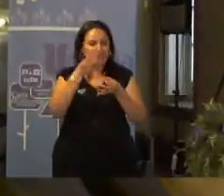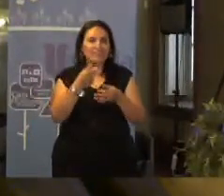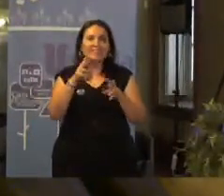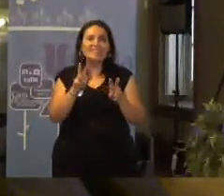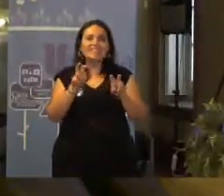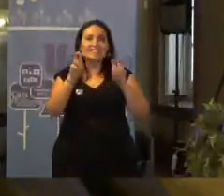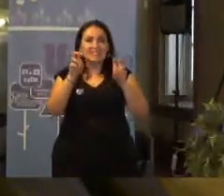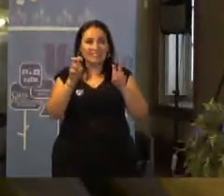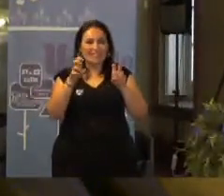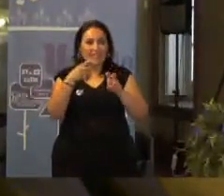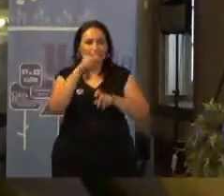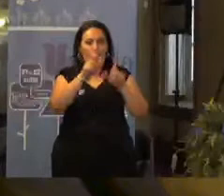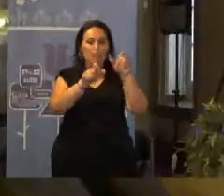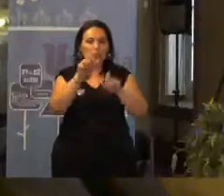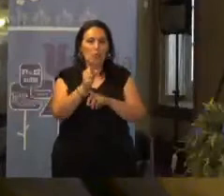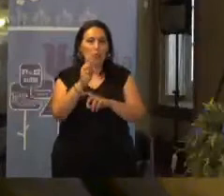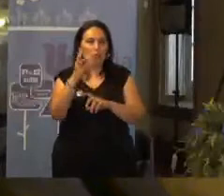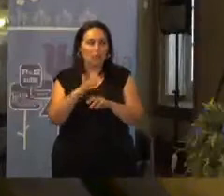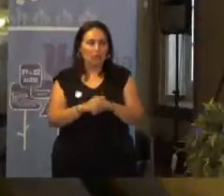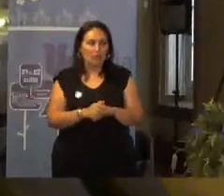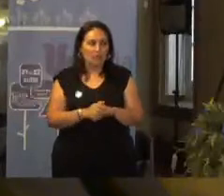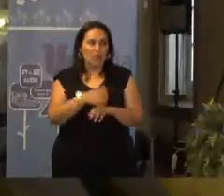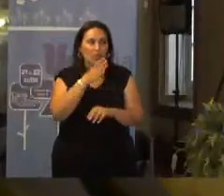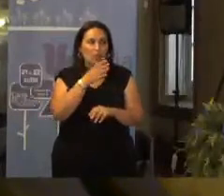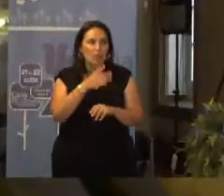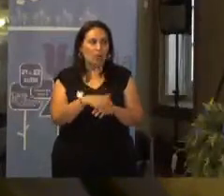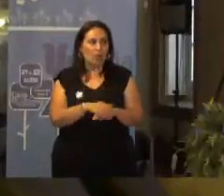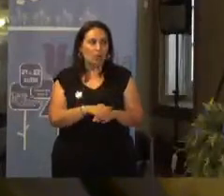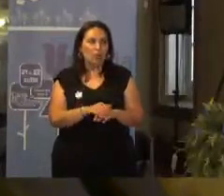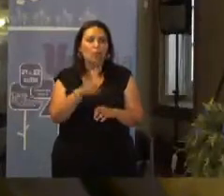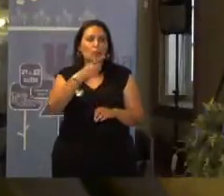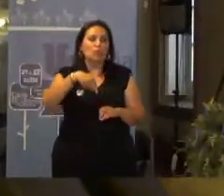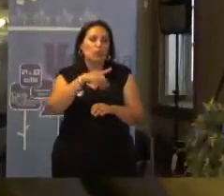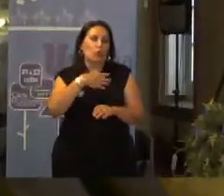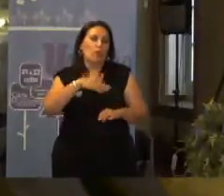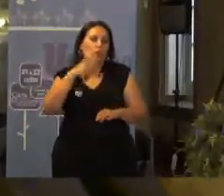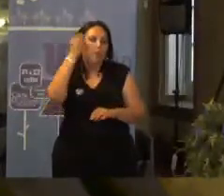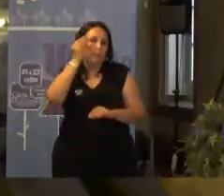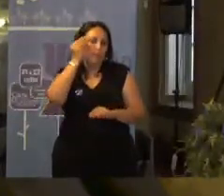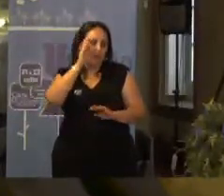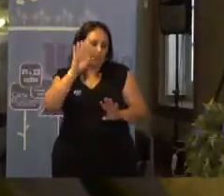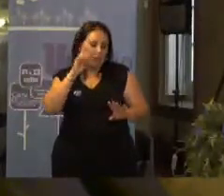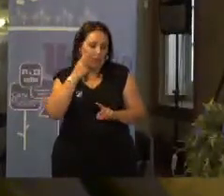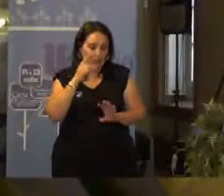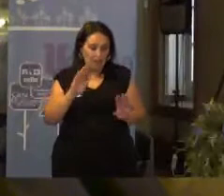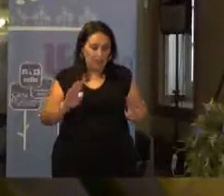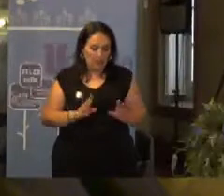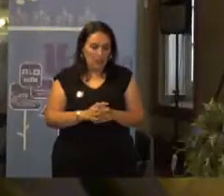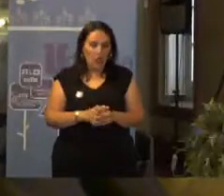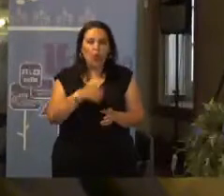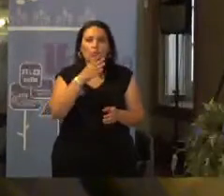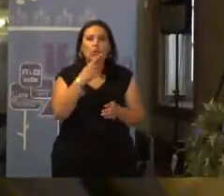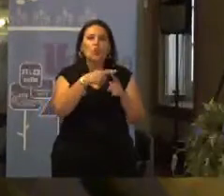demografía. E vou dicir isto, e isto o mellor o consideraredes heterodoxo, pero é destas cousas que se están